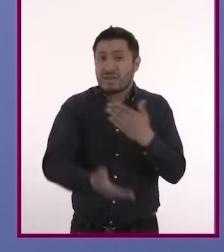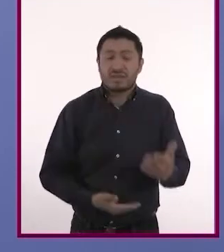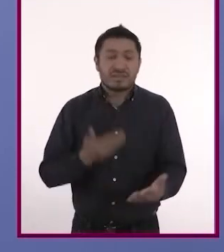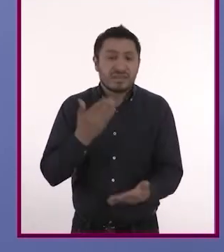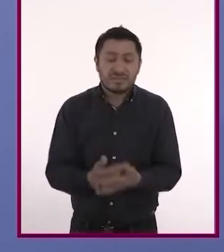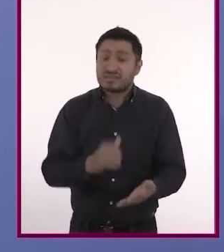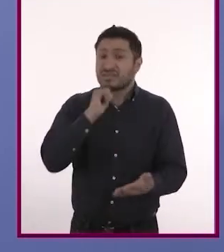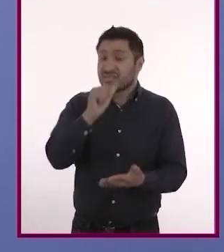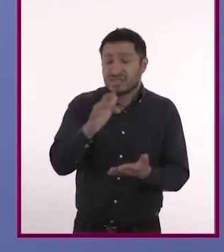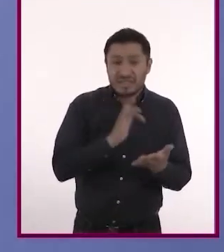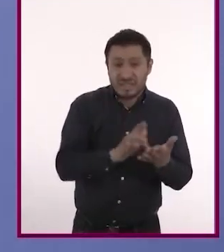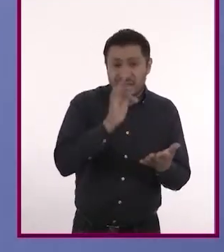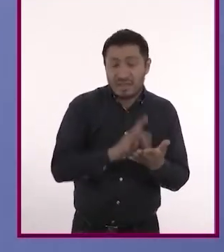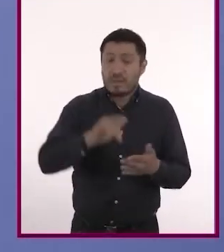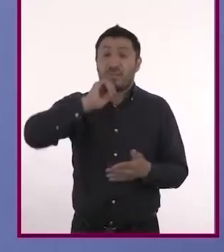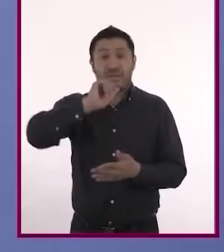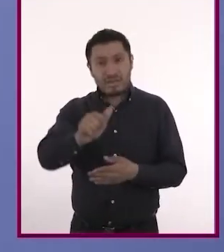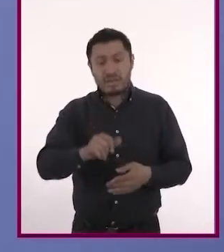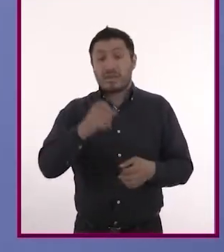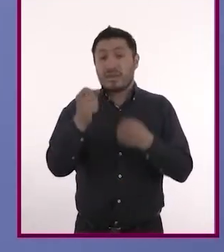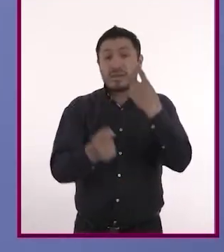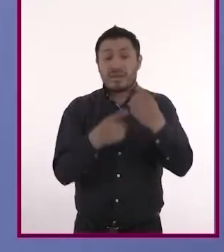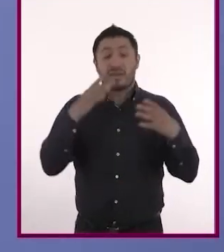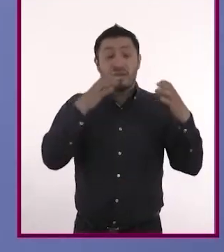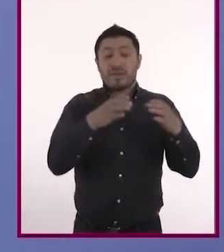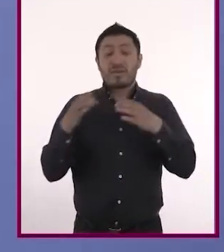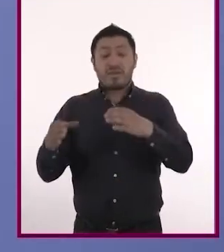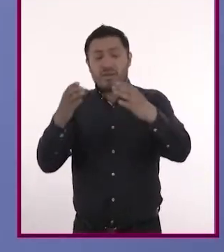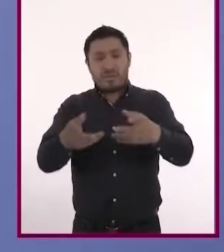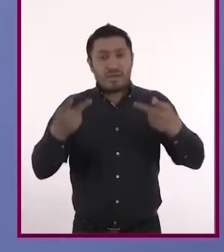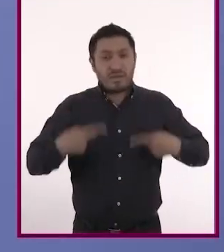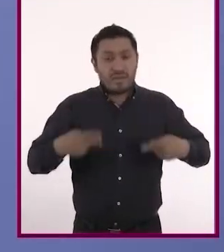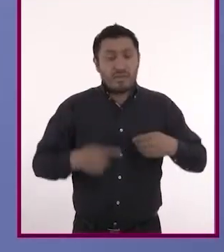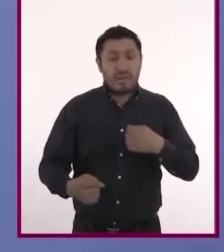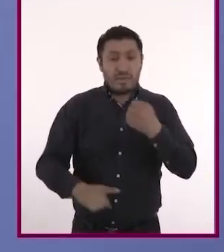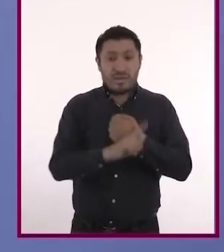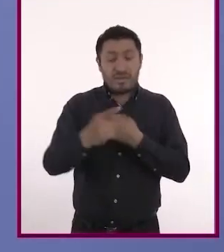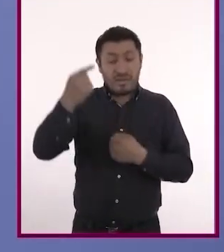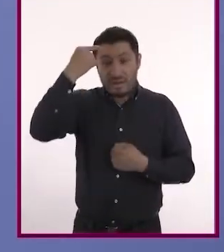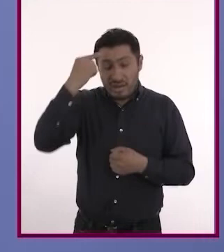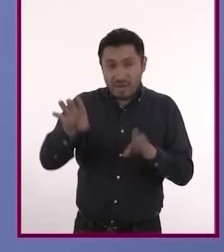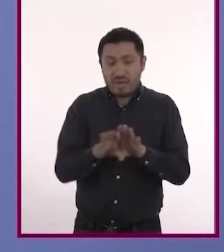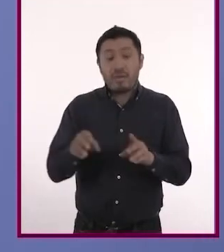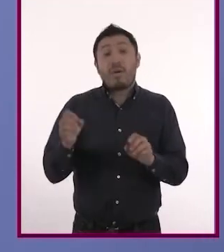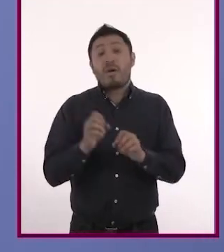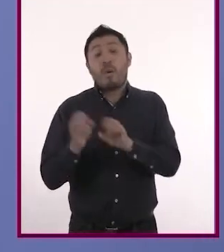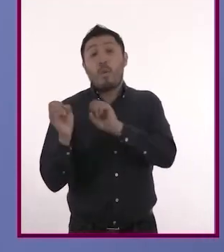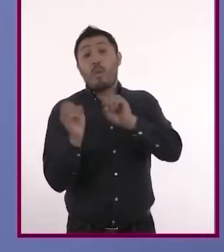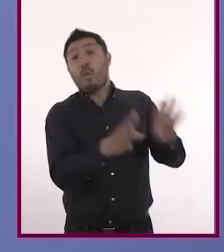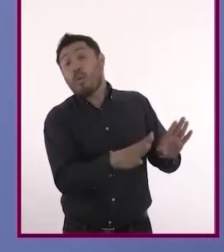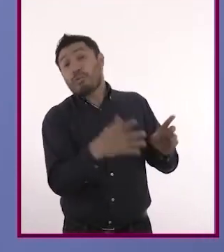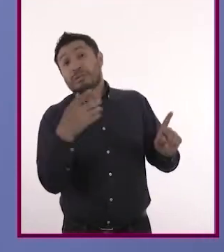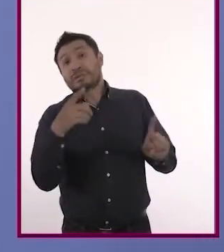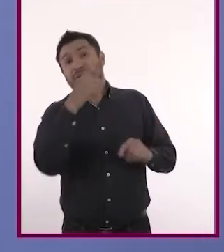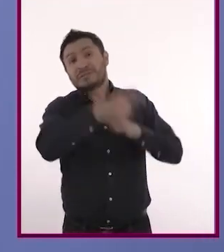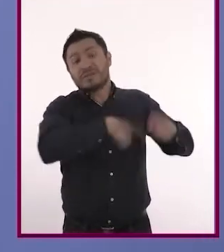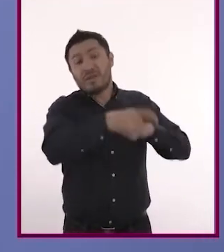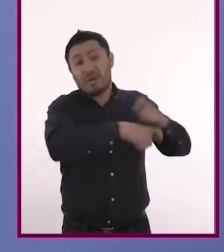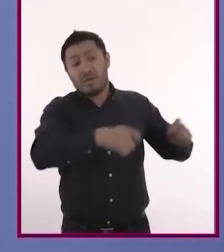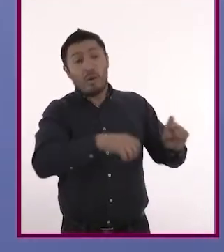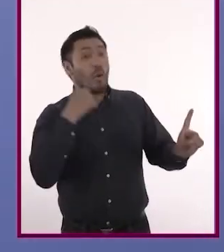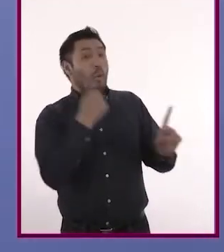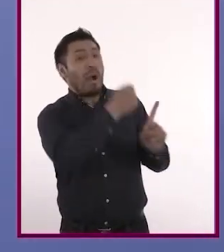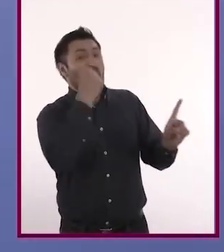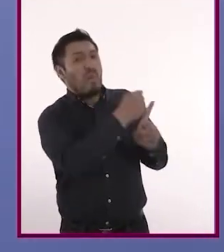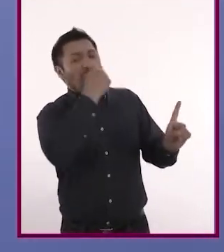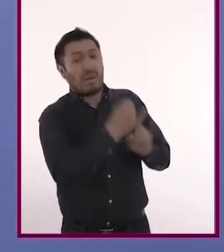ni el apoyo que necesitan. En algunas comunidades, las personas con trastornos mentales son abandonadas, atadas o